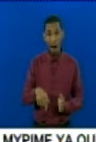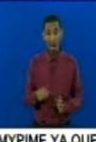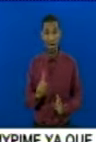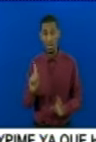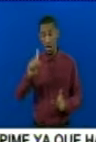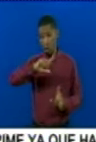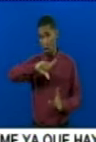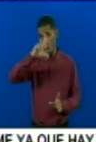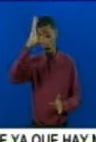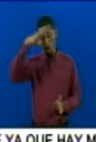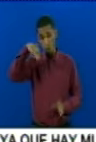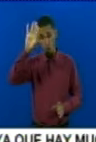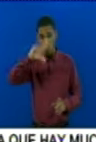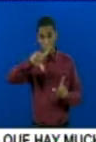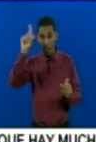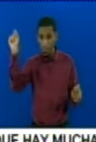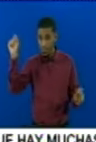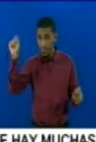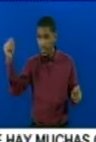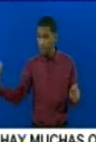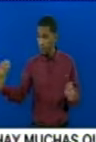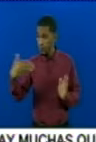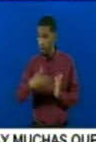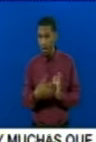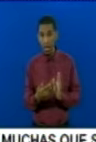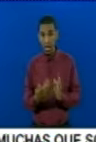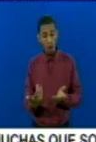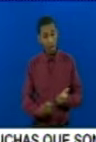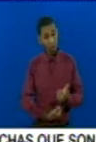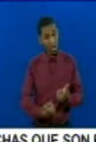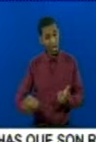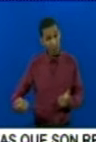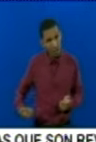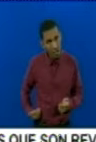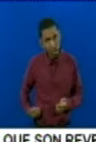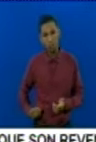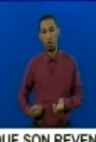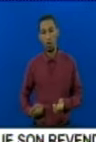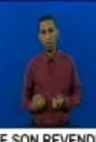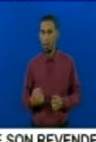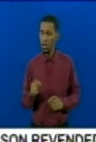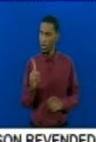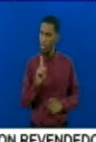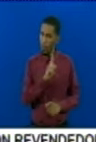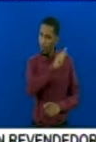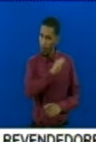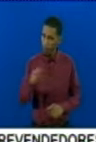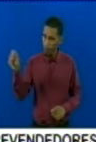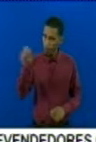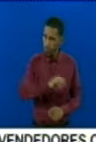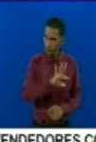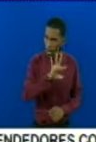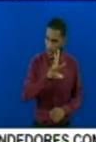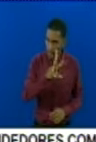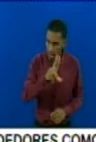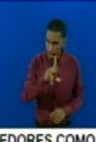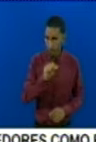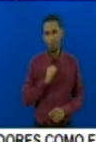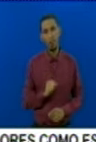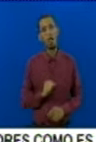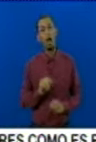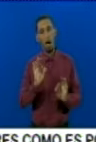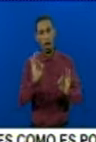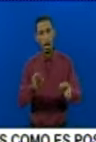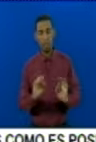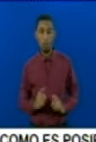país logra poner en territorio cubano para garantizar la alimentación de la población. Después está